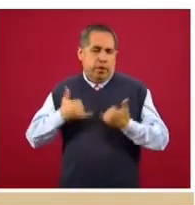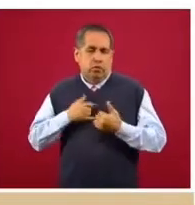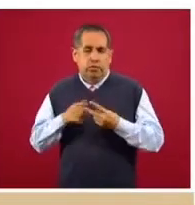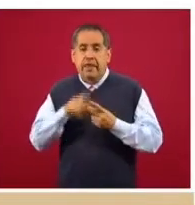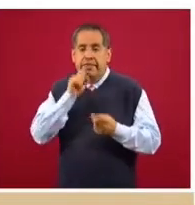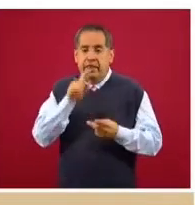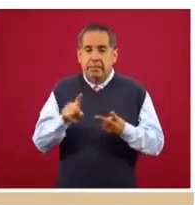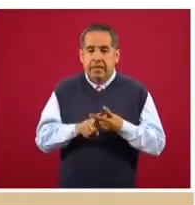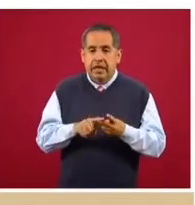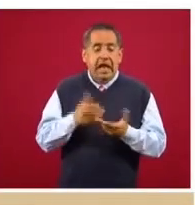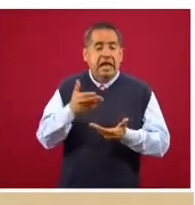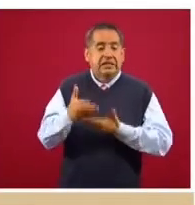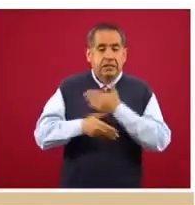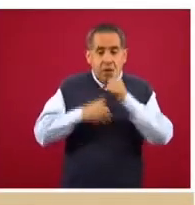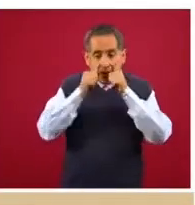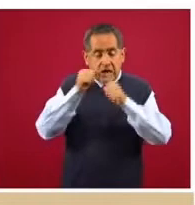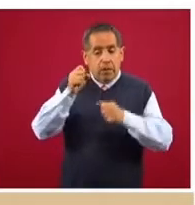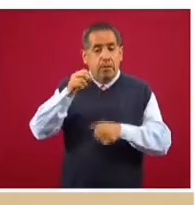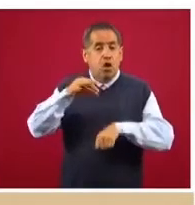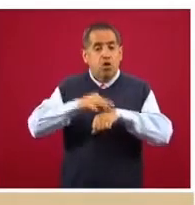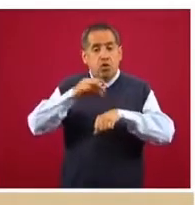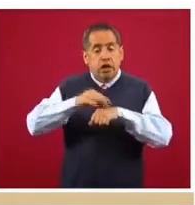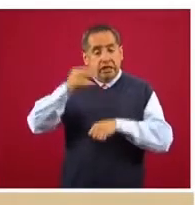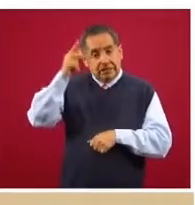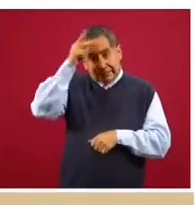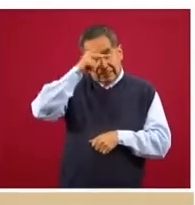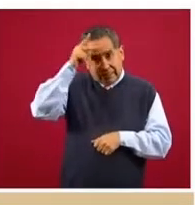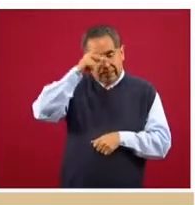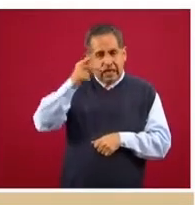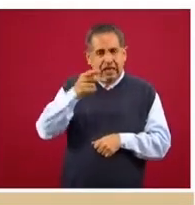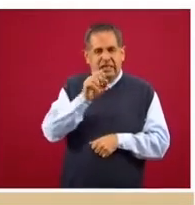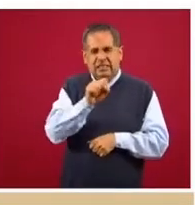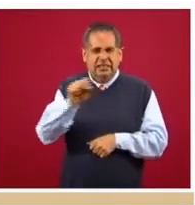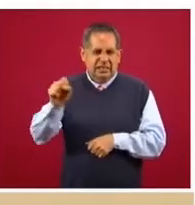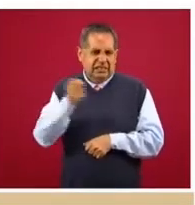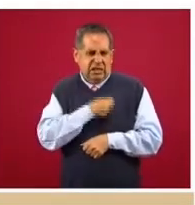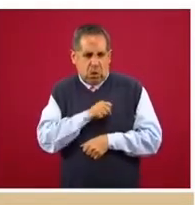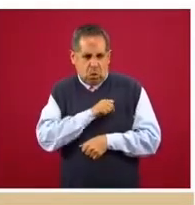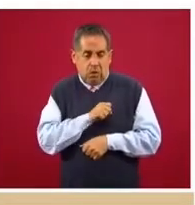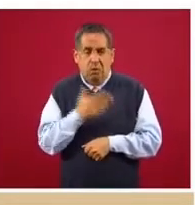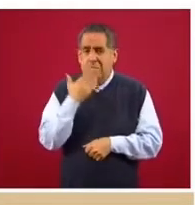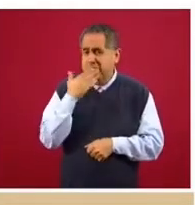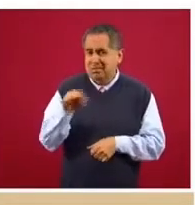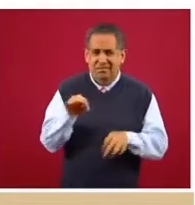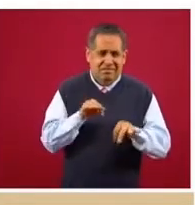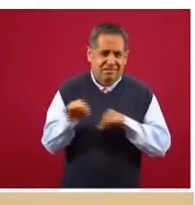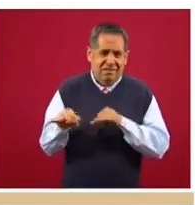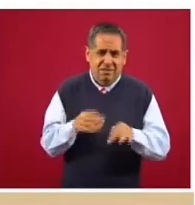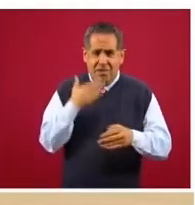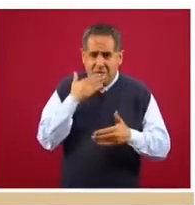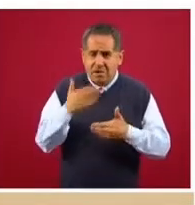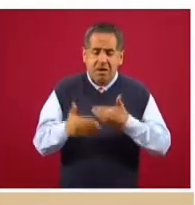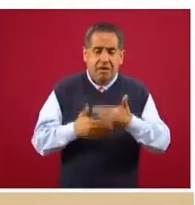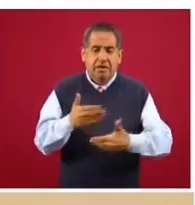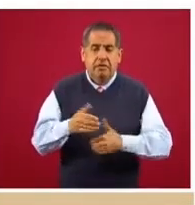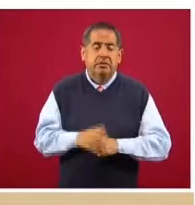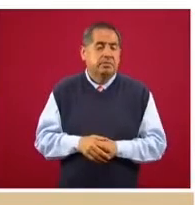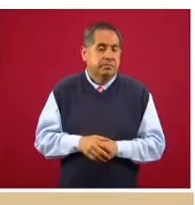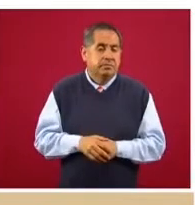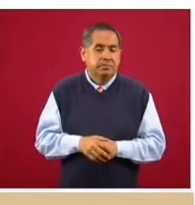nos acompaña los servicios de atención psiquiátrica de la Secretaría de Salud, quienes han hecho un trabajo extraordinario en todo el